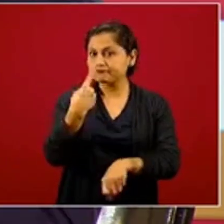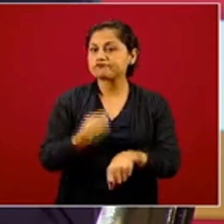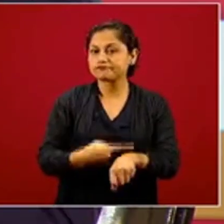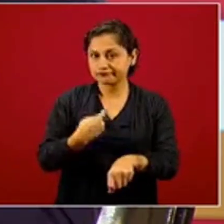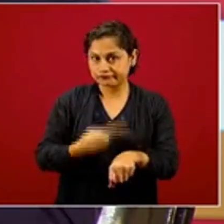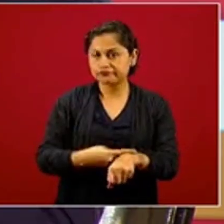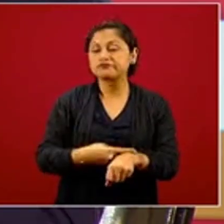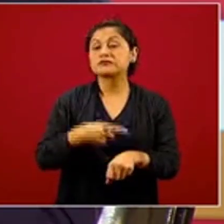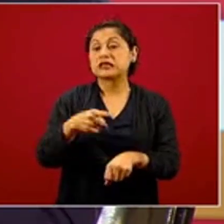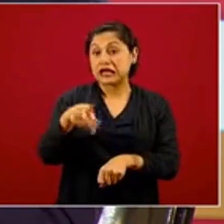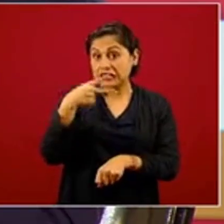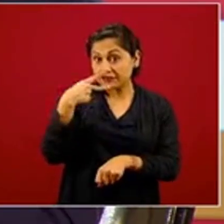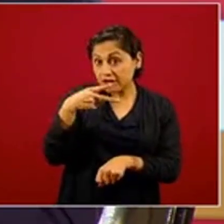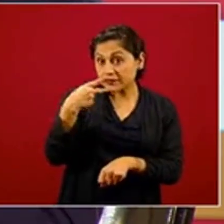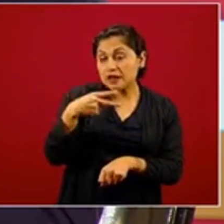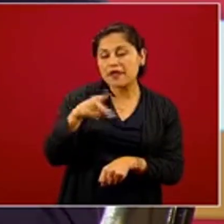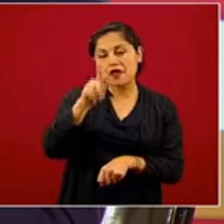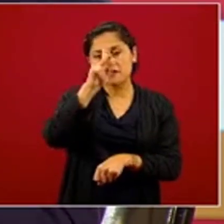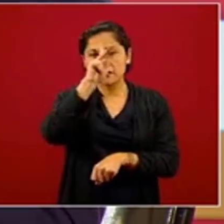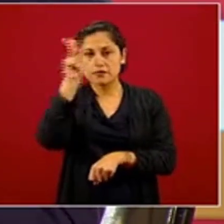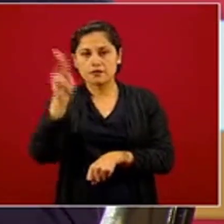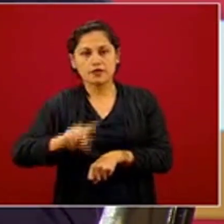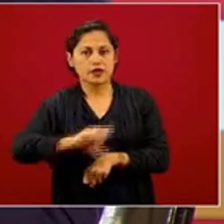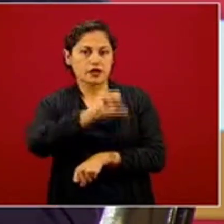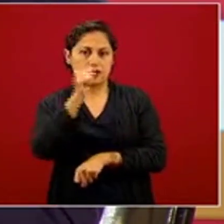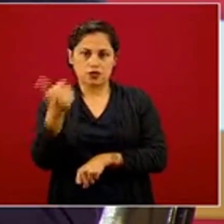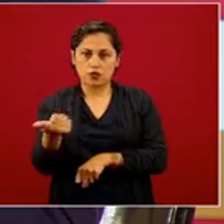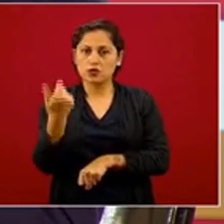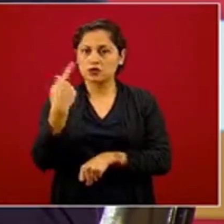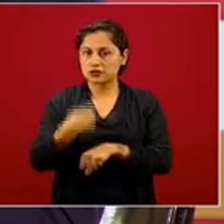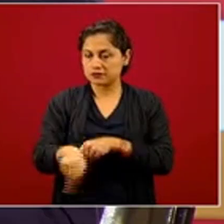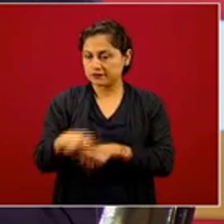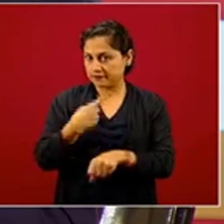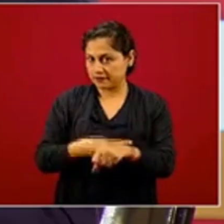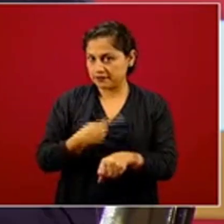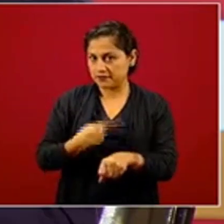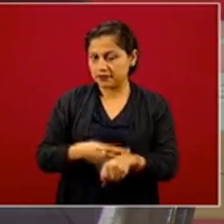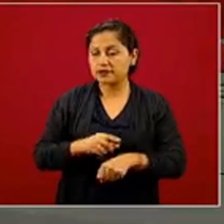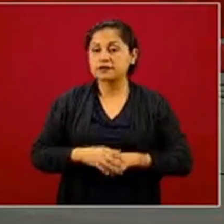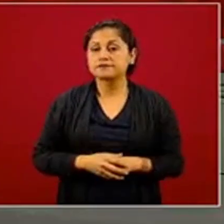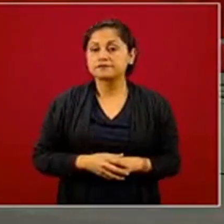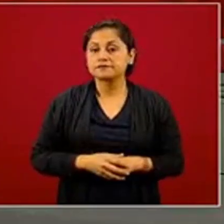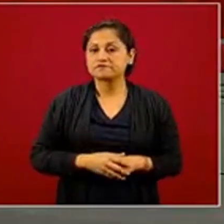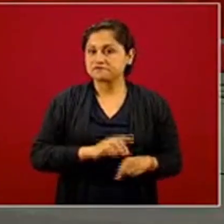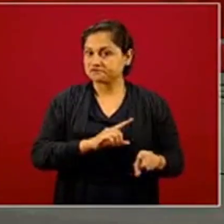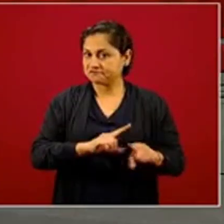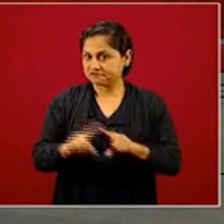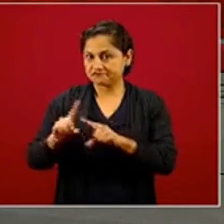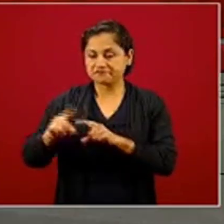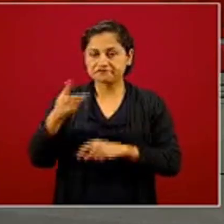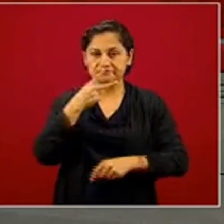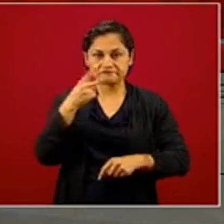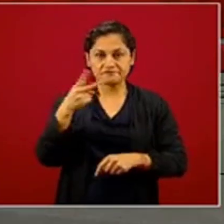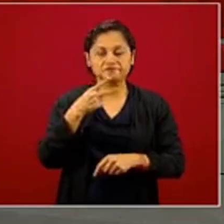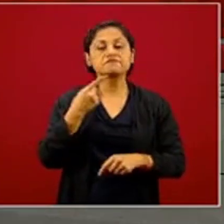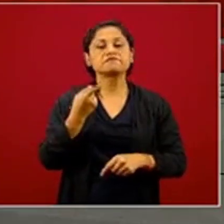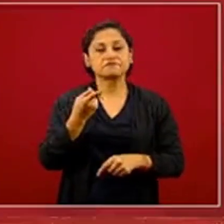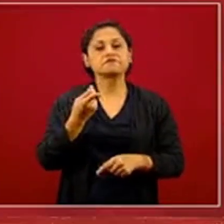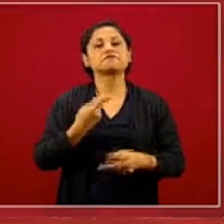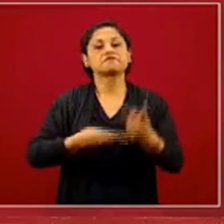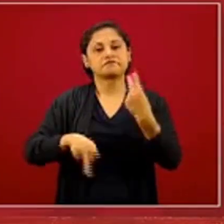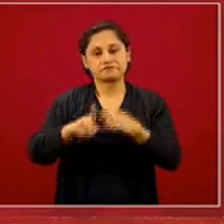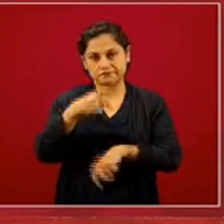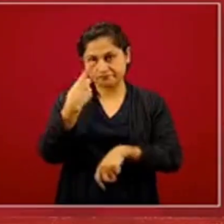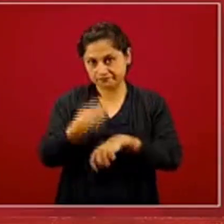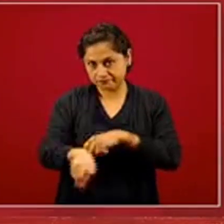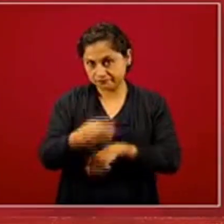de innumerables males. Cualquier consumo de productos del tabaco puede causar daños a la salud, y esto se conoce